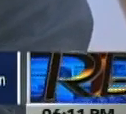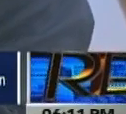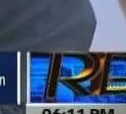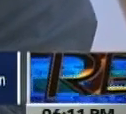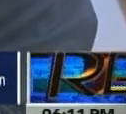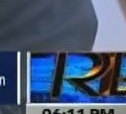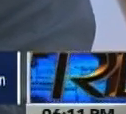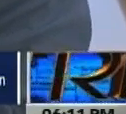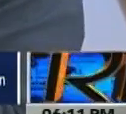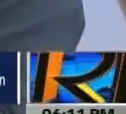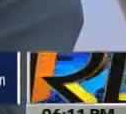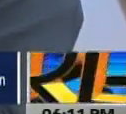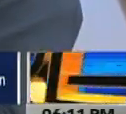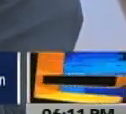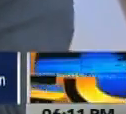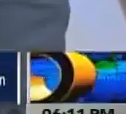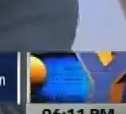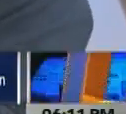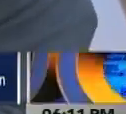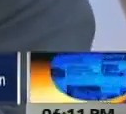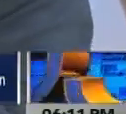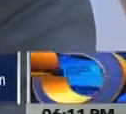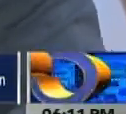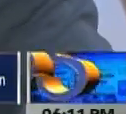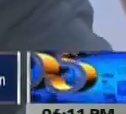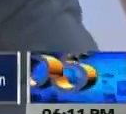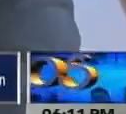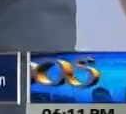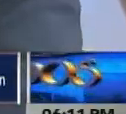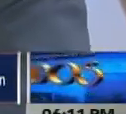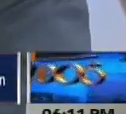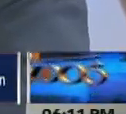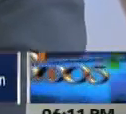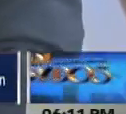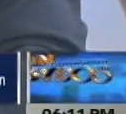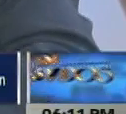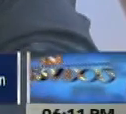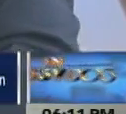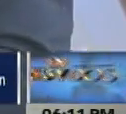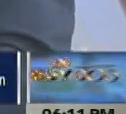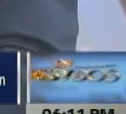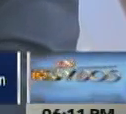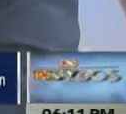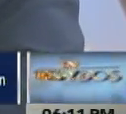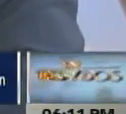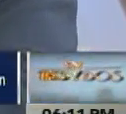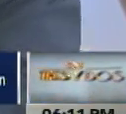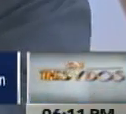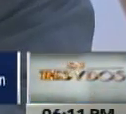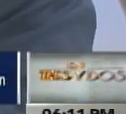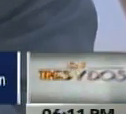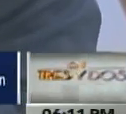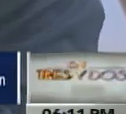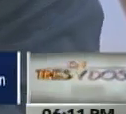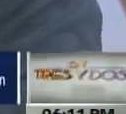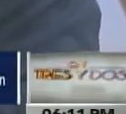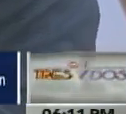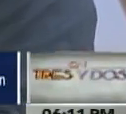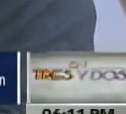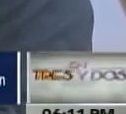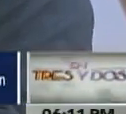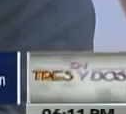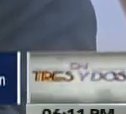de violencia que ahora no saben cómo controlar. Ellos despertaron o abrieron, digamos, las compuertas